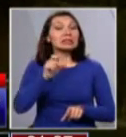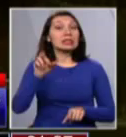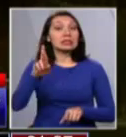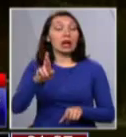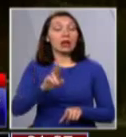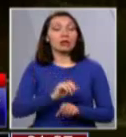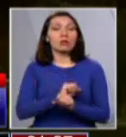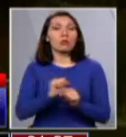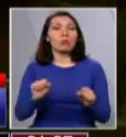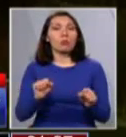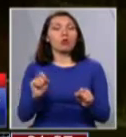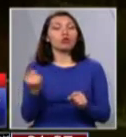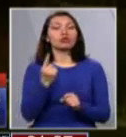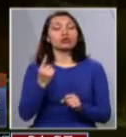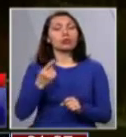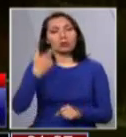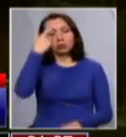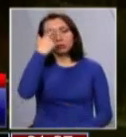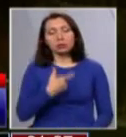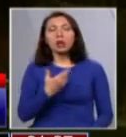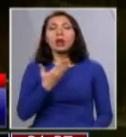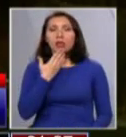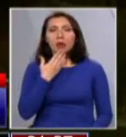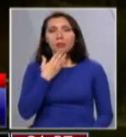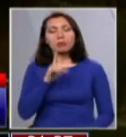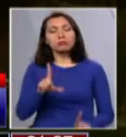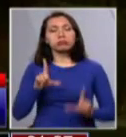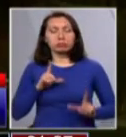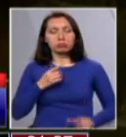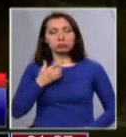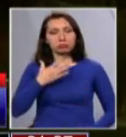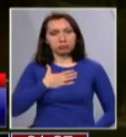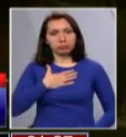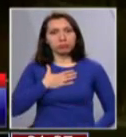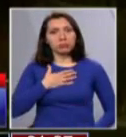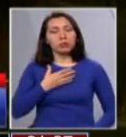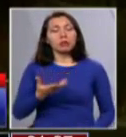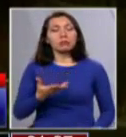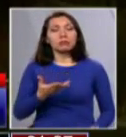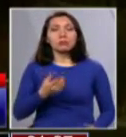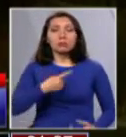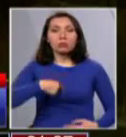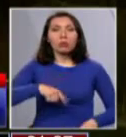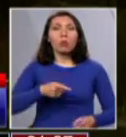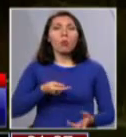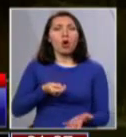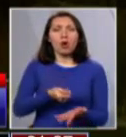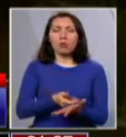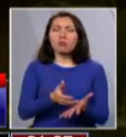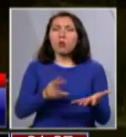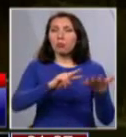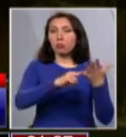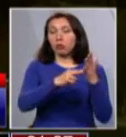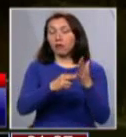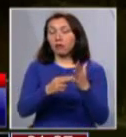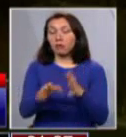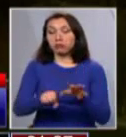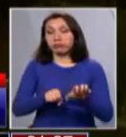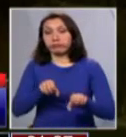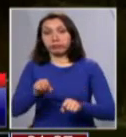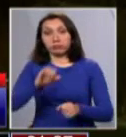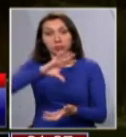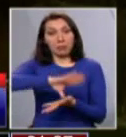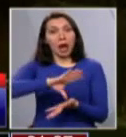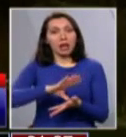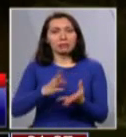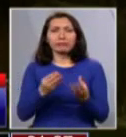tiene solamente que serlo sino que también parecerlo nos estamos comprando muchos problemas como